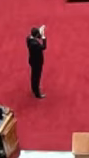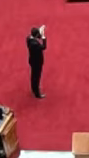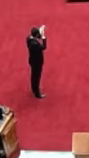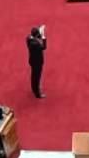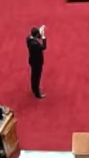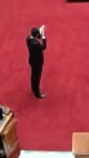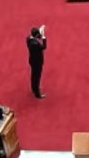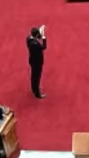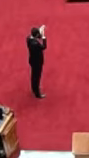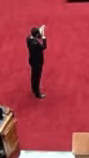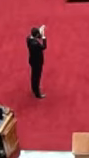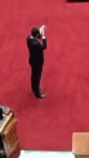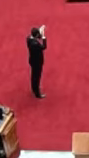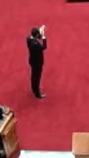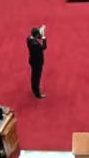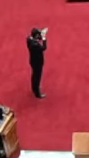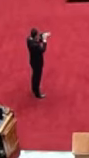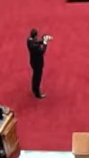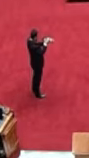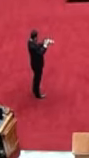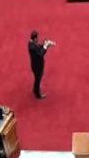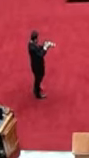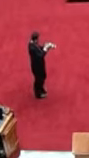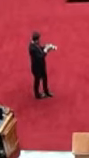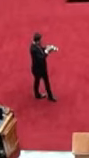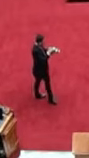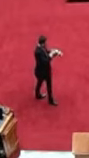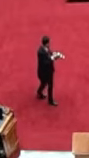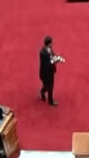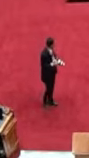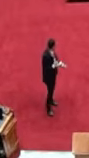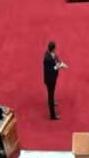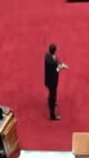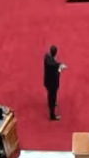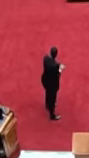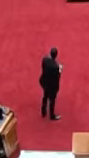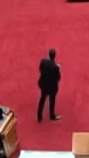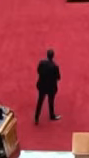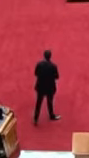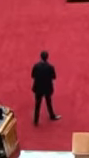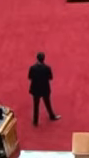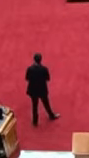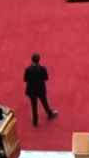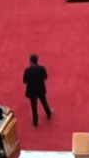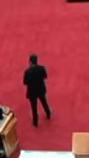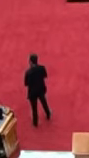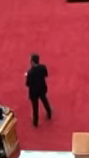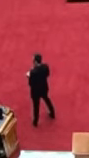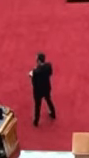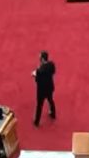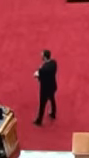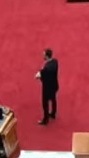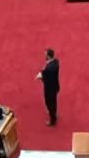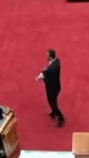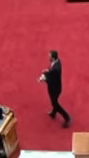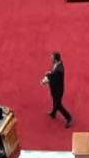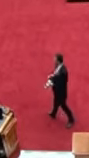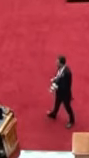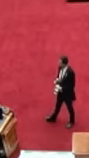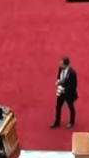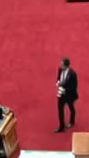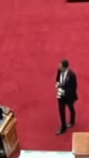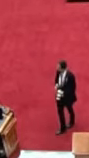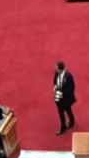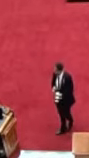Diez de la mañana con dos minutos, entonces aquí el presidente del Congreso, Alejandro Soto Reyes, en el hemiciclo principal